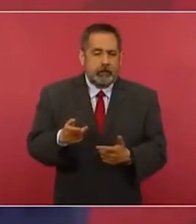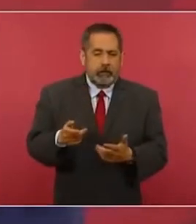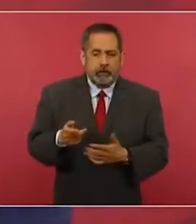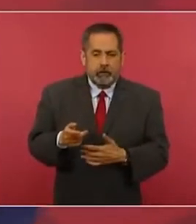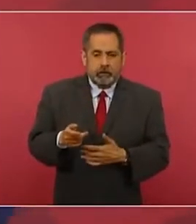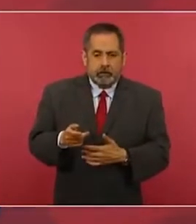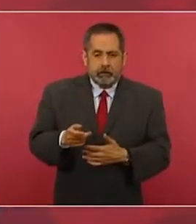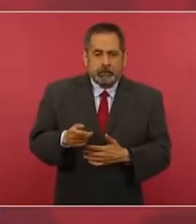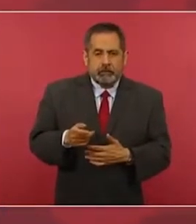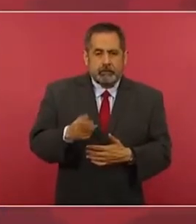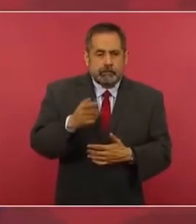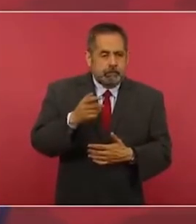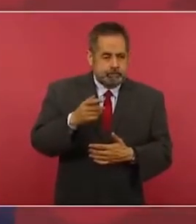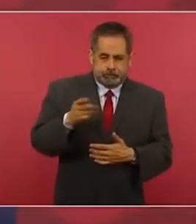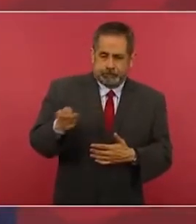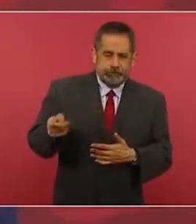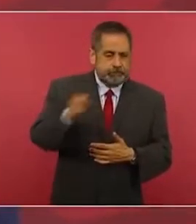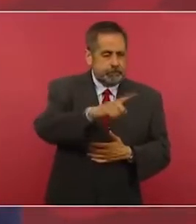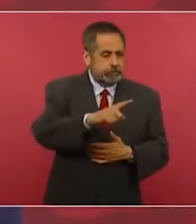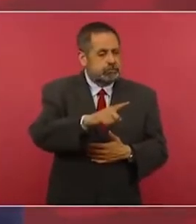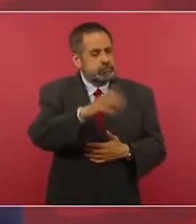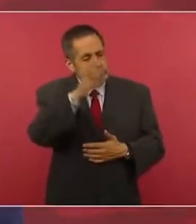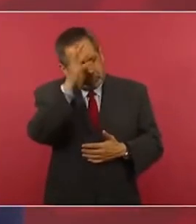la conducta de Cedillo,